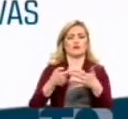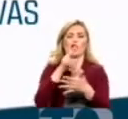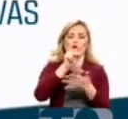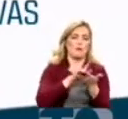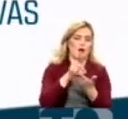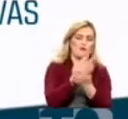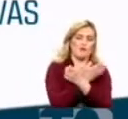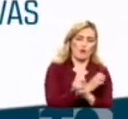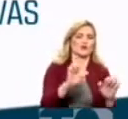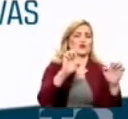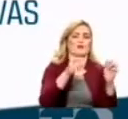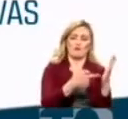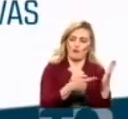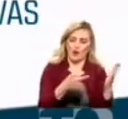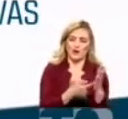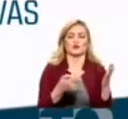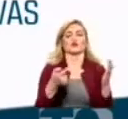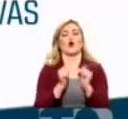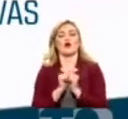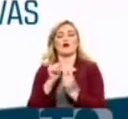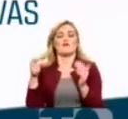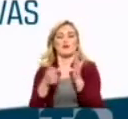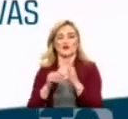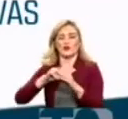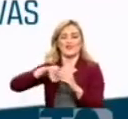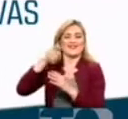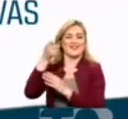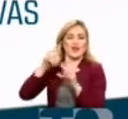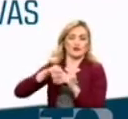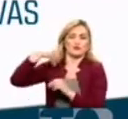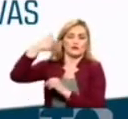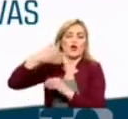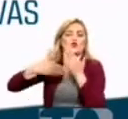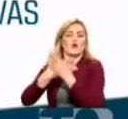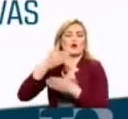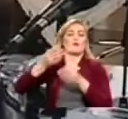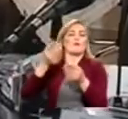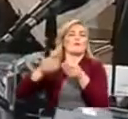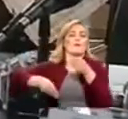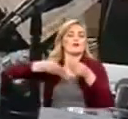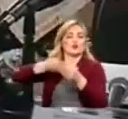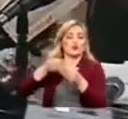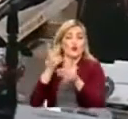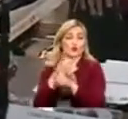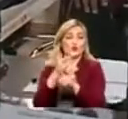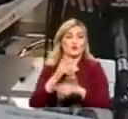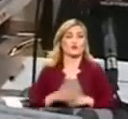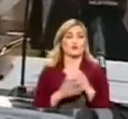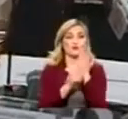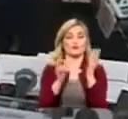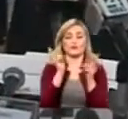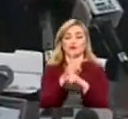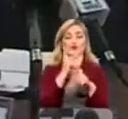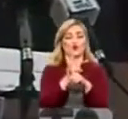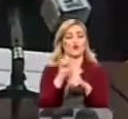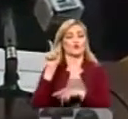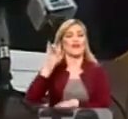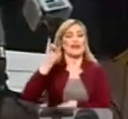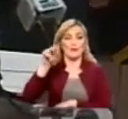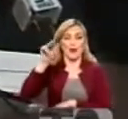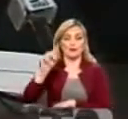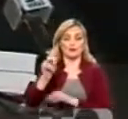exoneración del impuesto a la renta y del impuesto a la salida de divisas de las nuevas inversiones productivas. El ministro de la Producción, Iván Ontaneda, dio